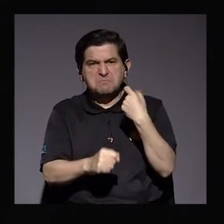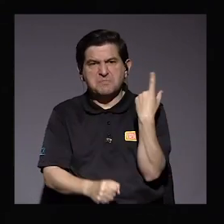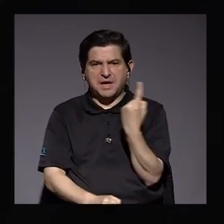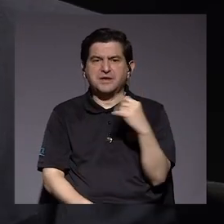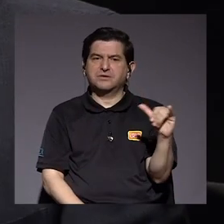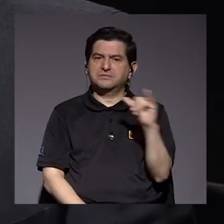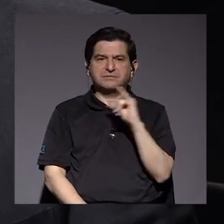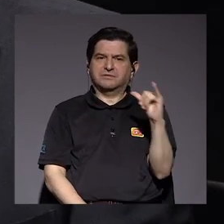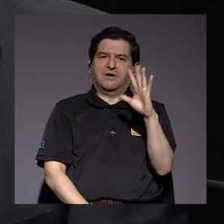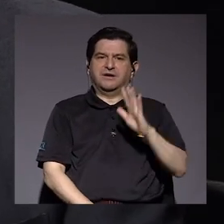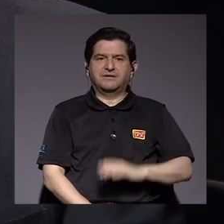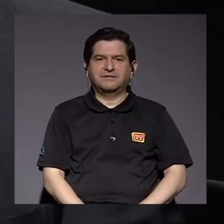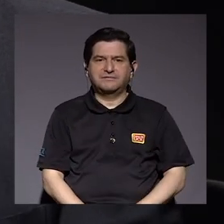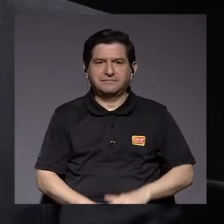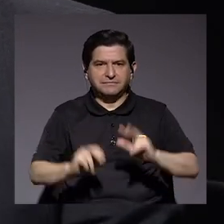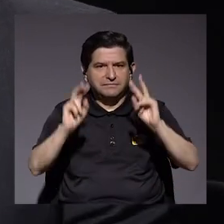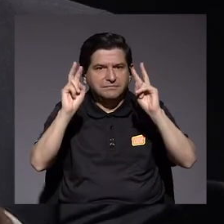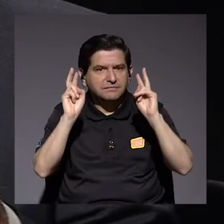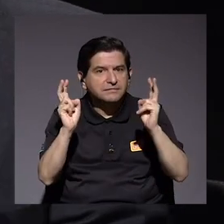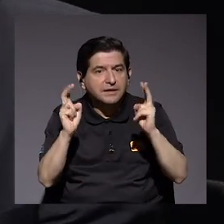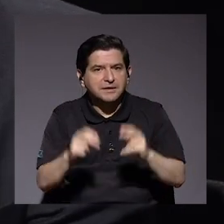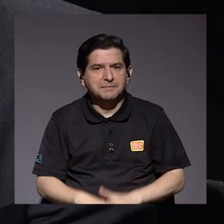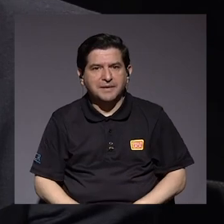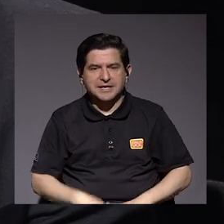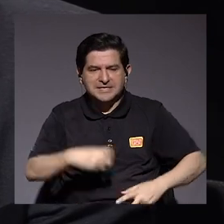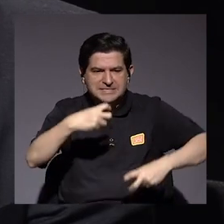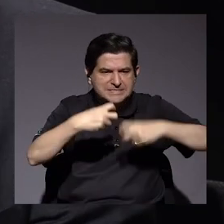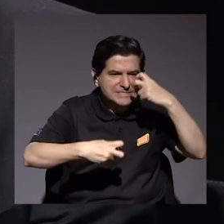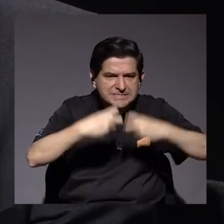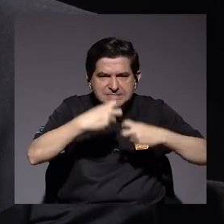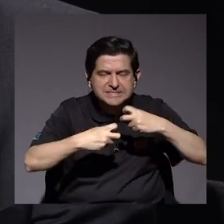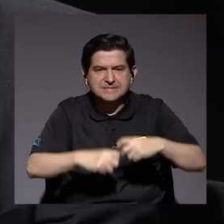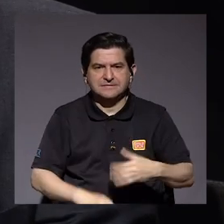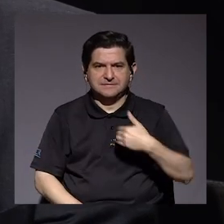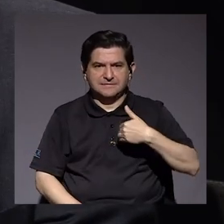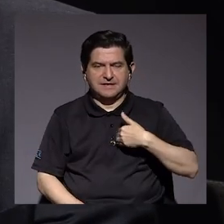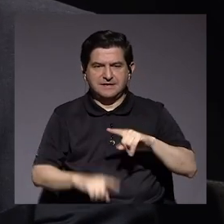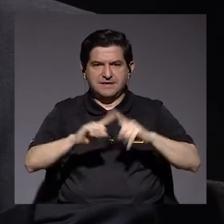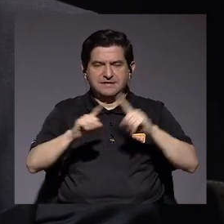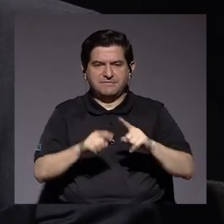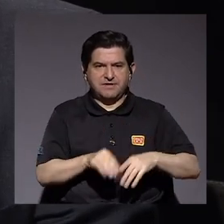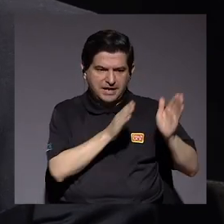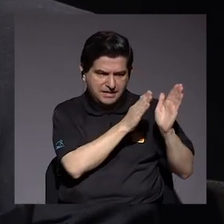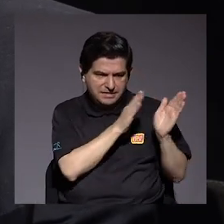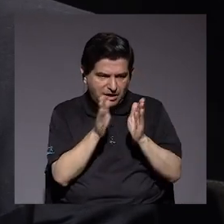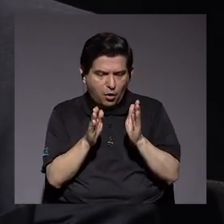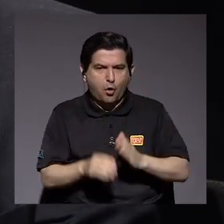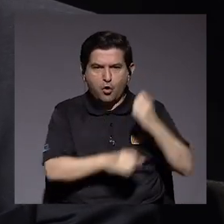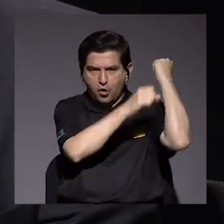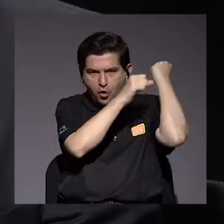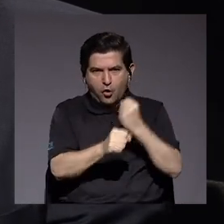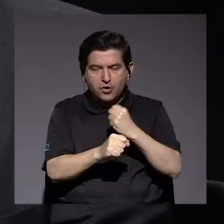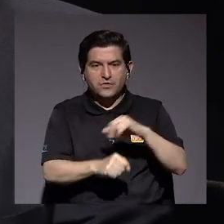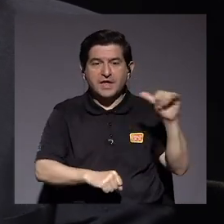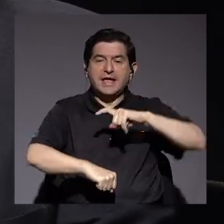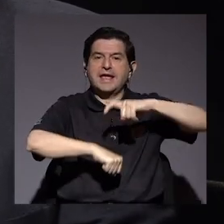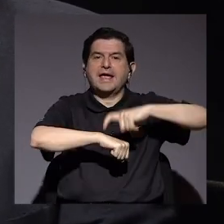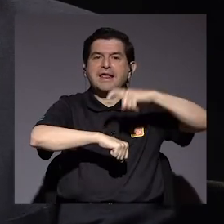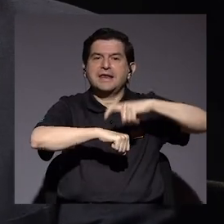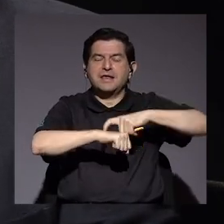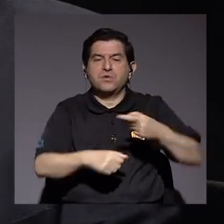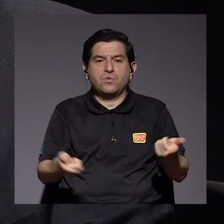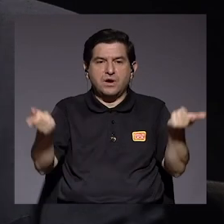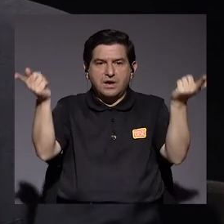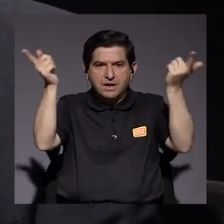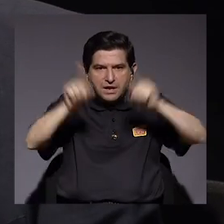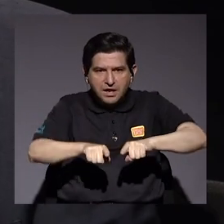sido así el tema es que el conflicto entre los órdenes imperiales acontece al mismo tiempo que se